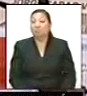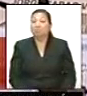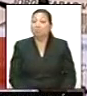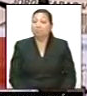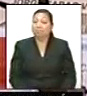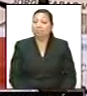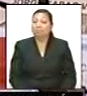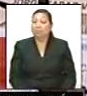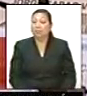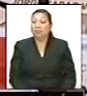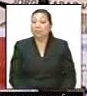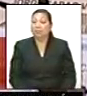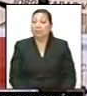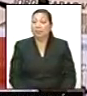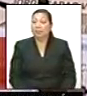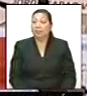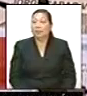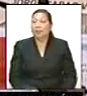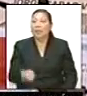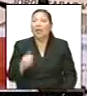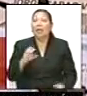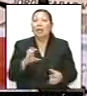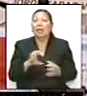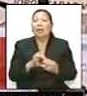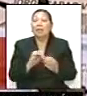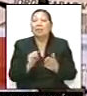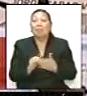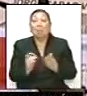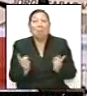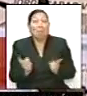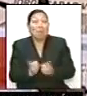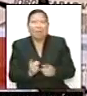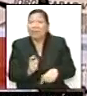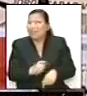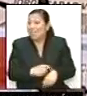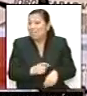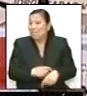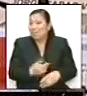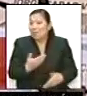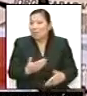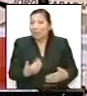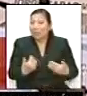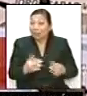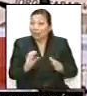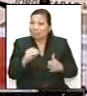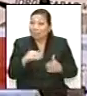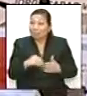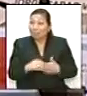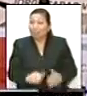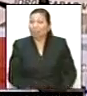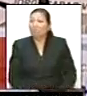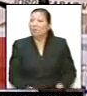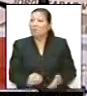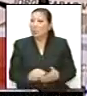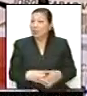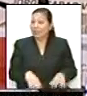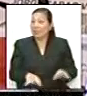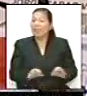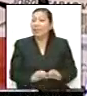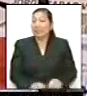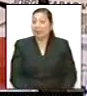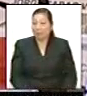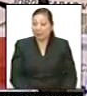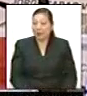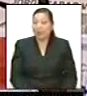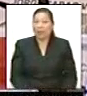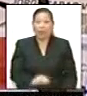esté esta alianza al pacífico en el poco tiempo que lleva ya lograba un posicionamiento muy importante de hecho hay